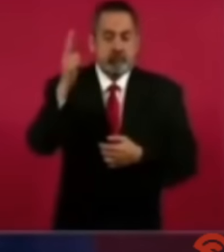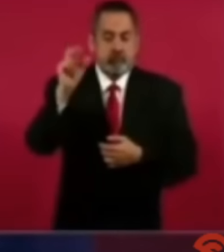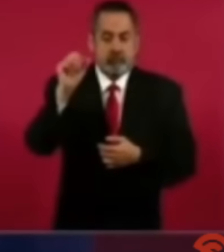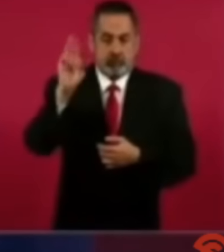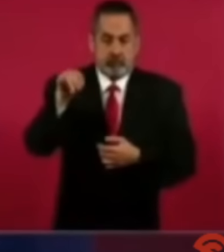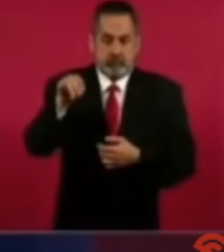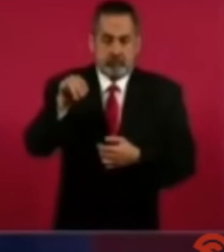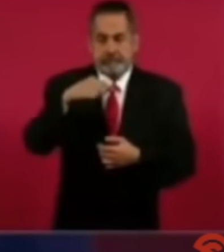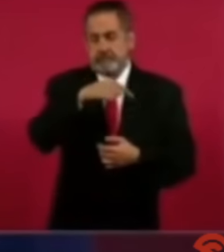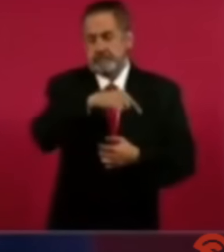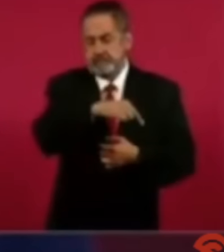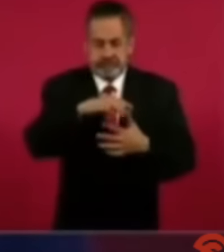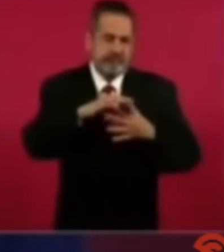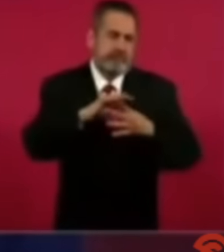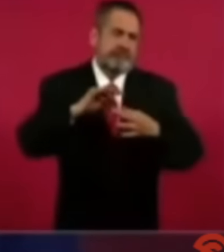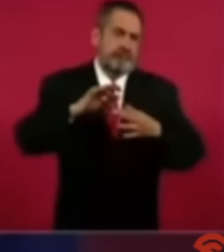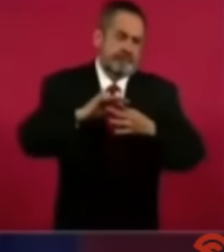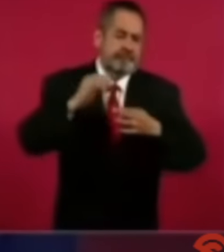Y ahí